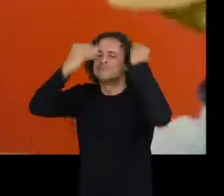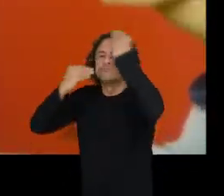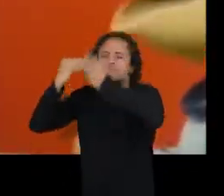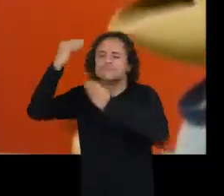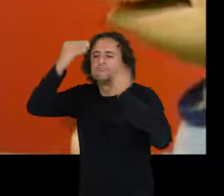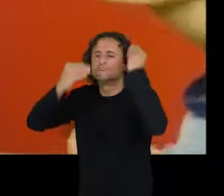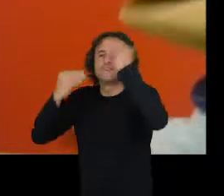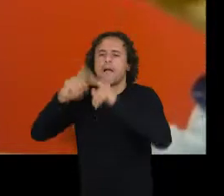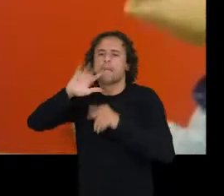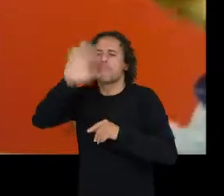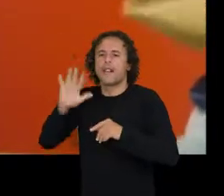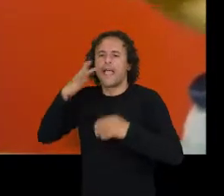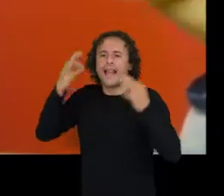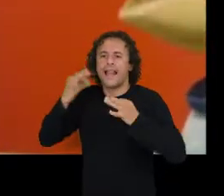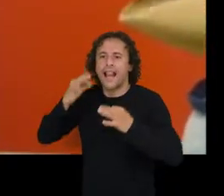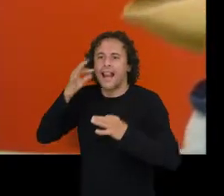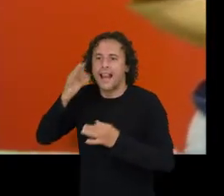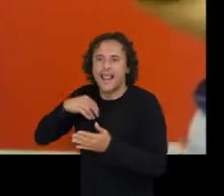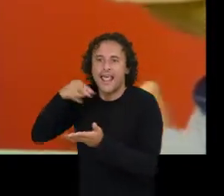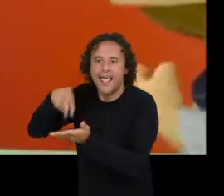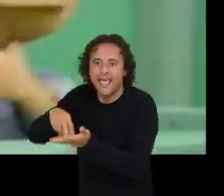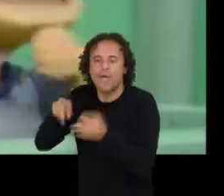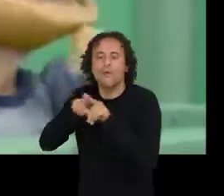de verdad. Es como soñar experto.